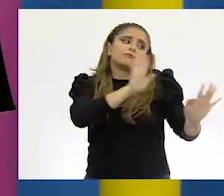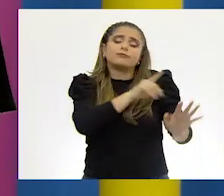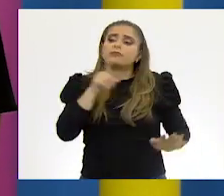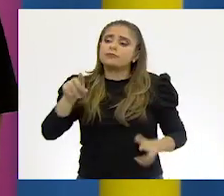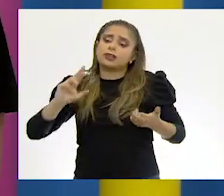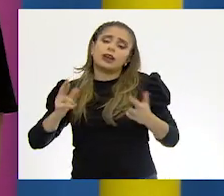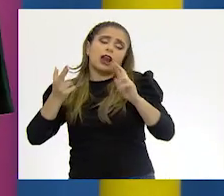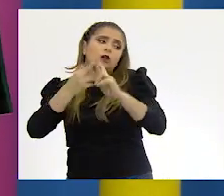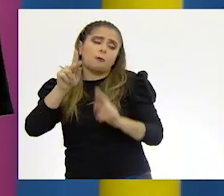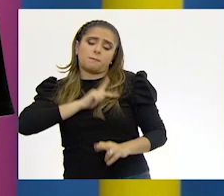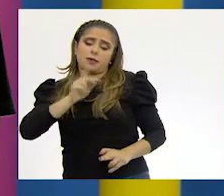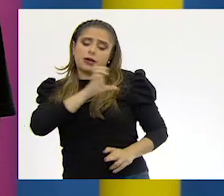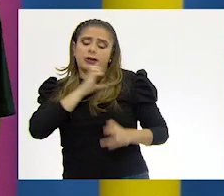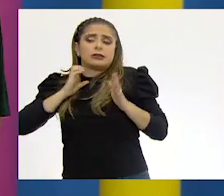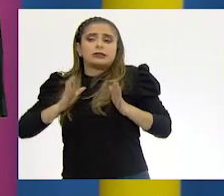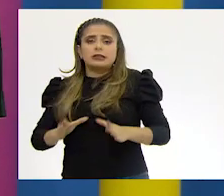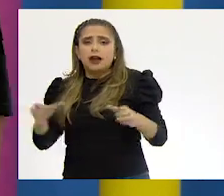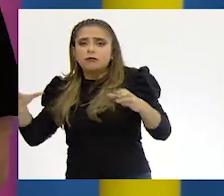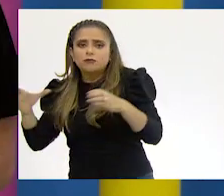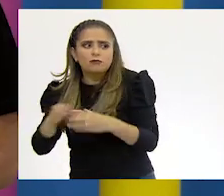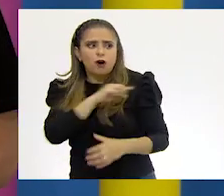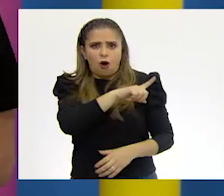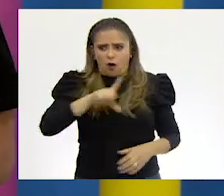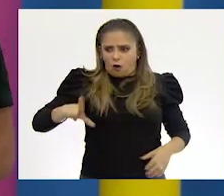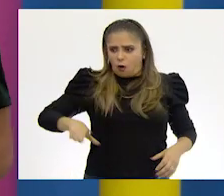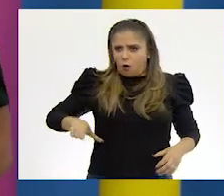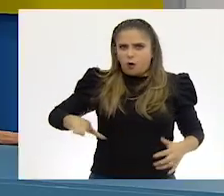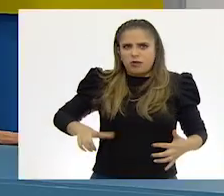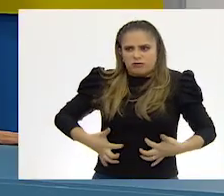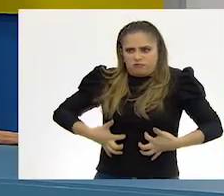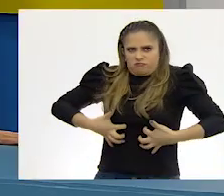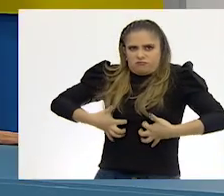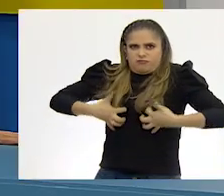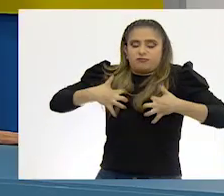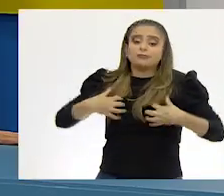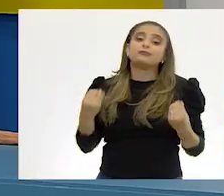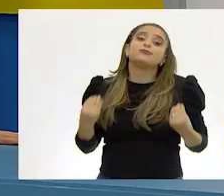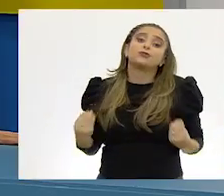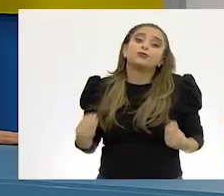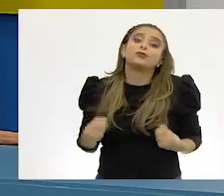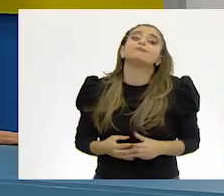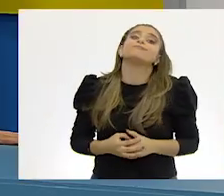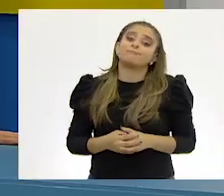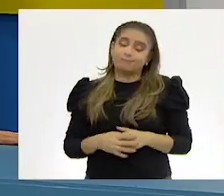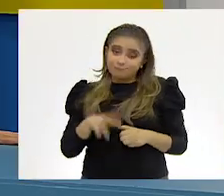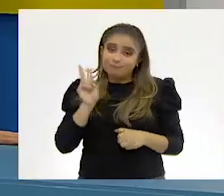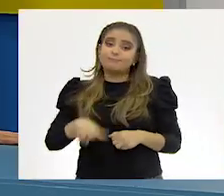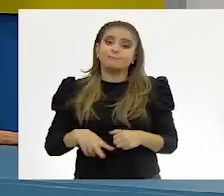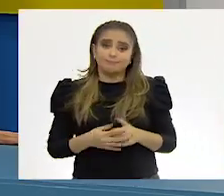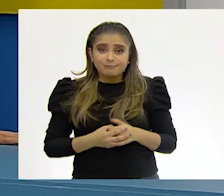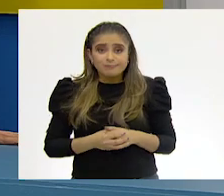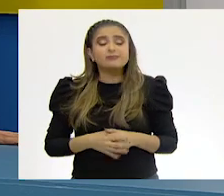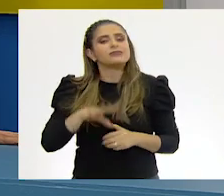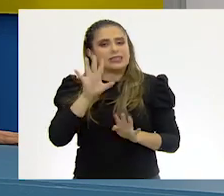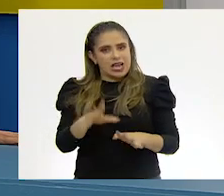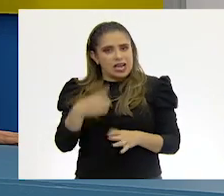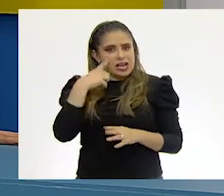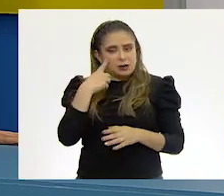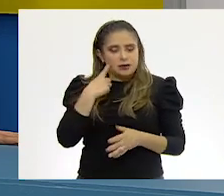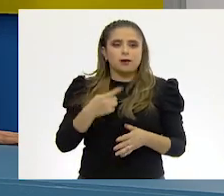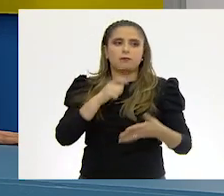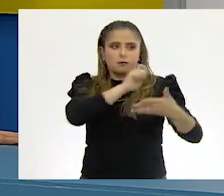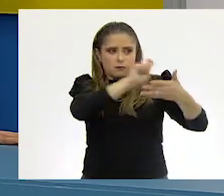molestaba y preocupaba a la clase gobernante de Roma en ese momento. Es correcto. ¿Qué te parece si completamos nuestro